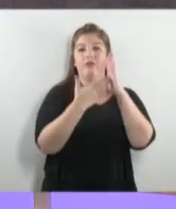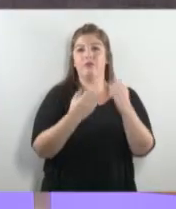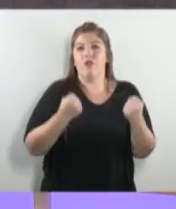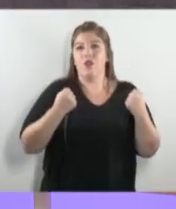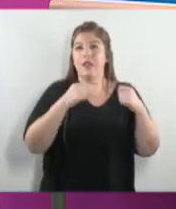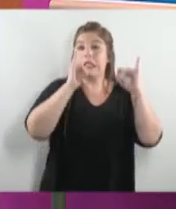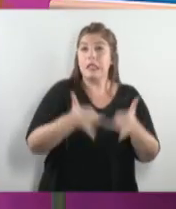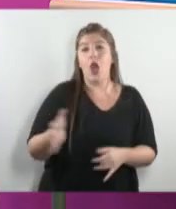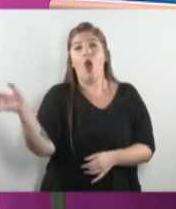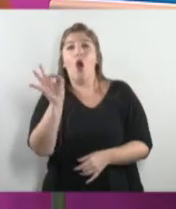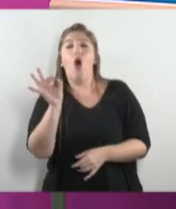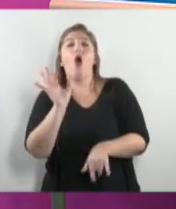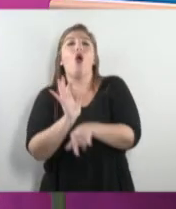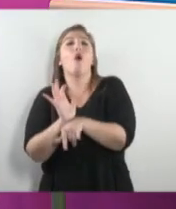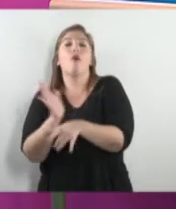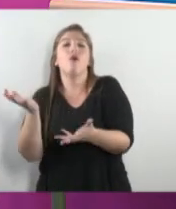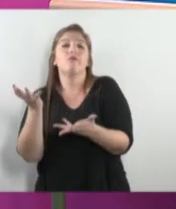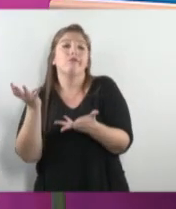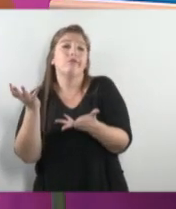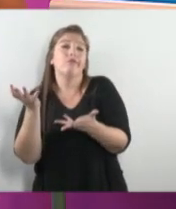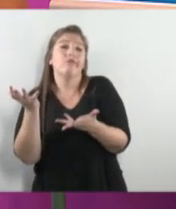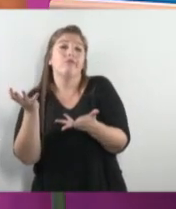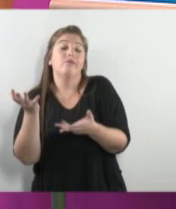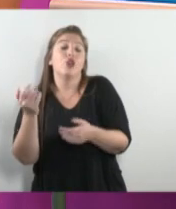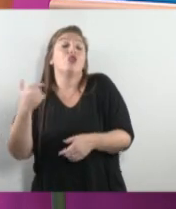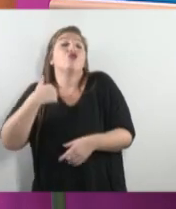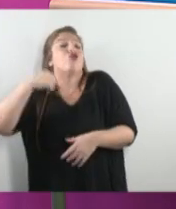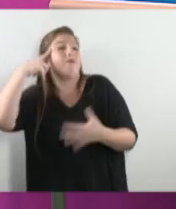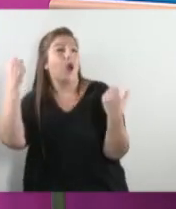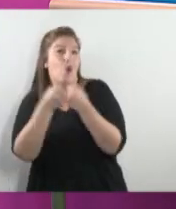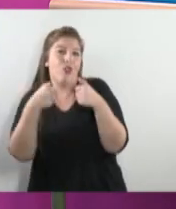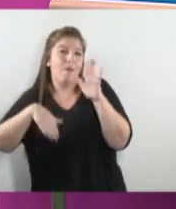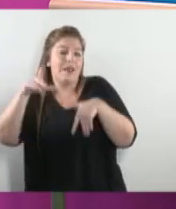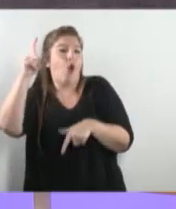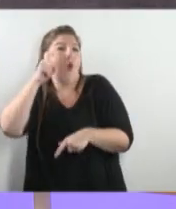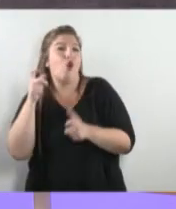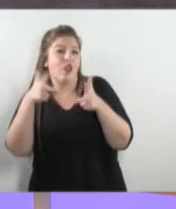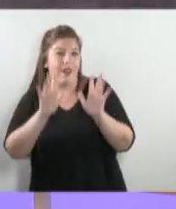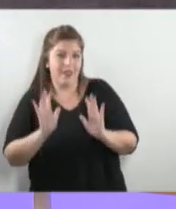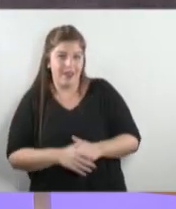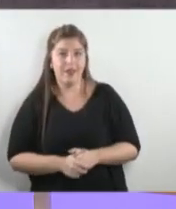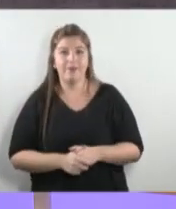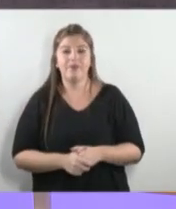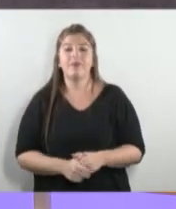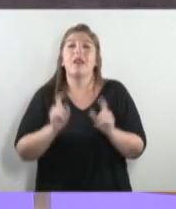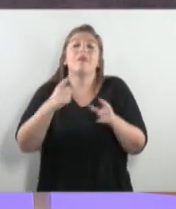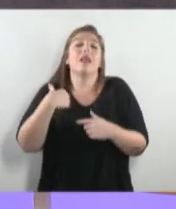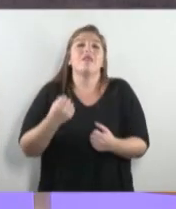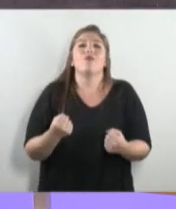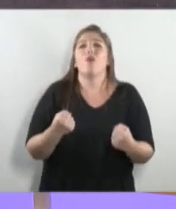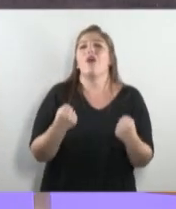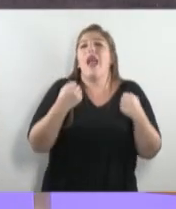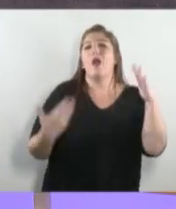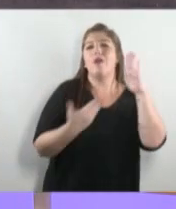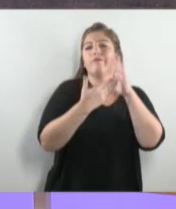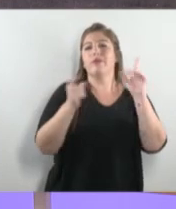O como lo que es. Yo estoy más de acuerdo con la postura de Borges. Es que además el antihéroe tiene algo interesante,